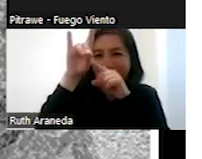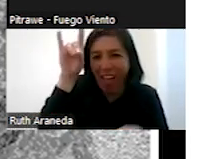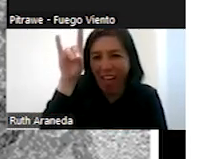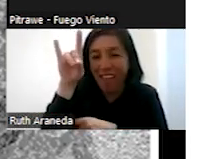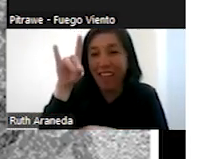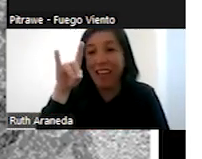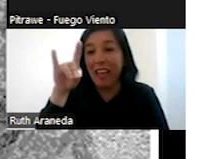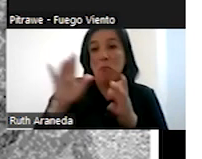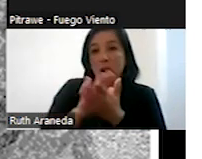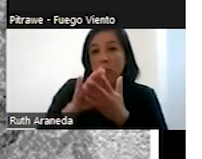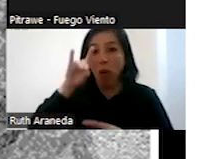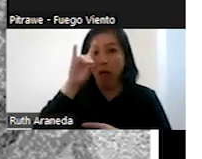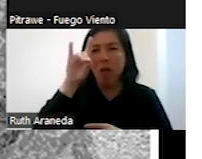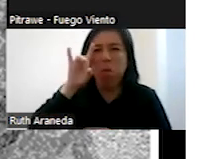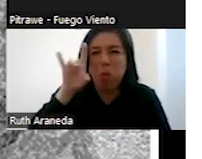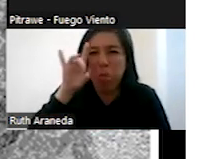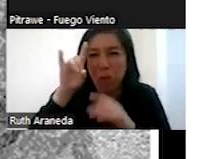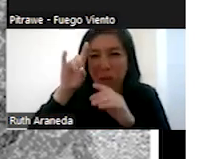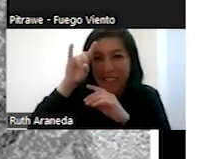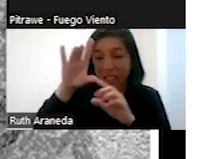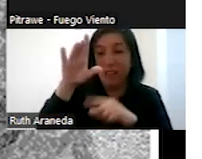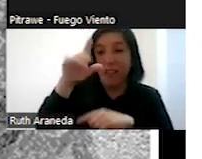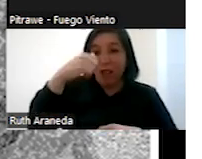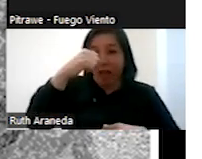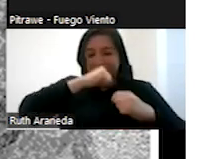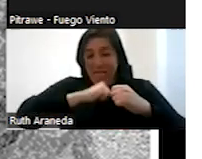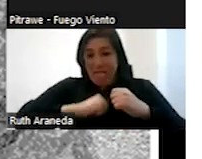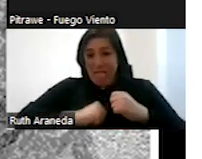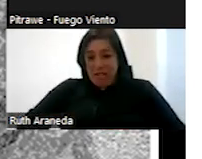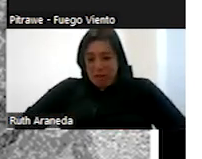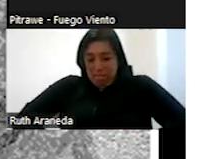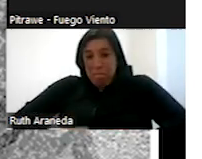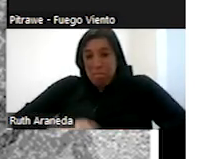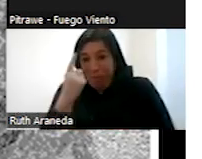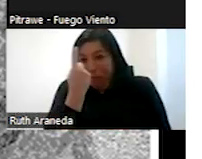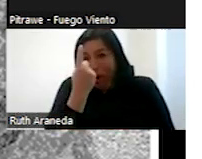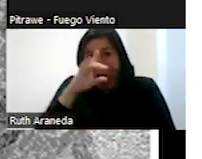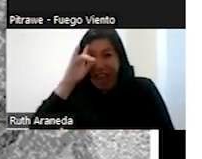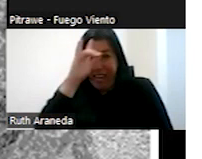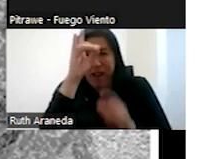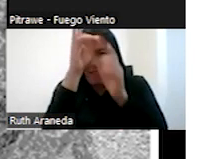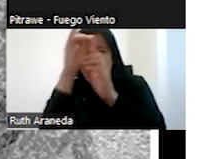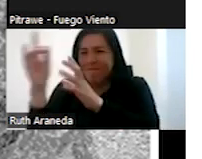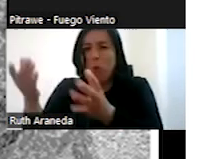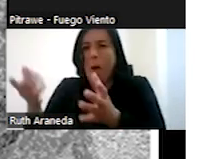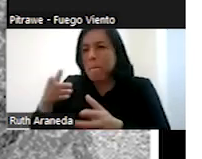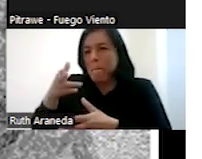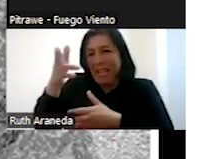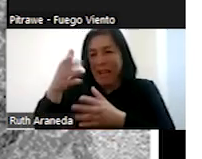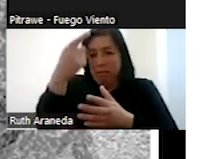abierta de espaldas. Se puso primero este animal, se sacrificó y se abrió para recibir en el